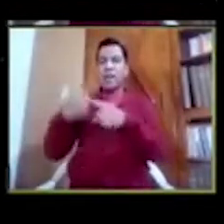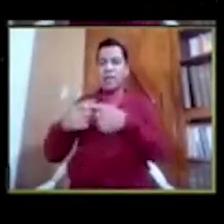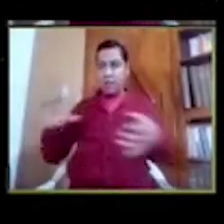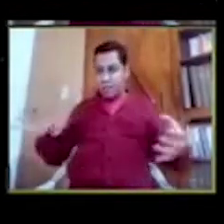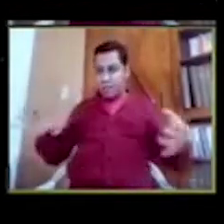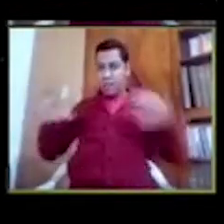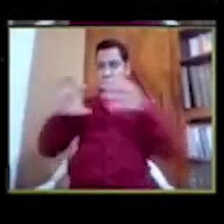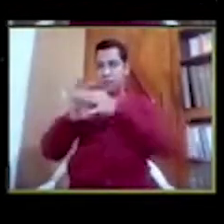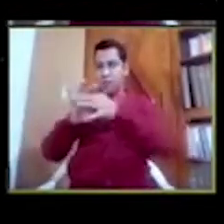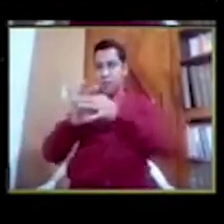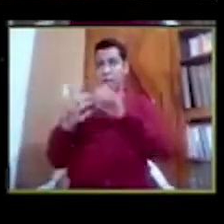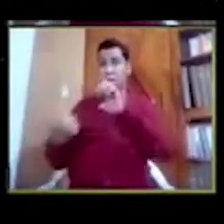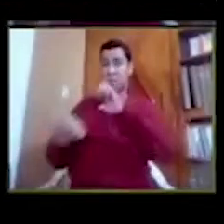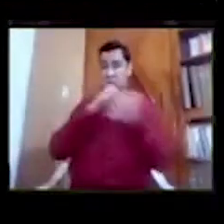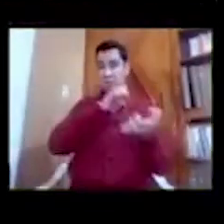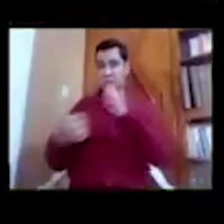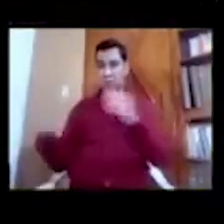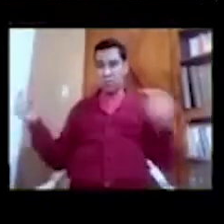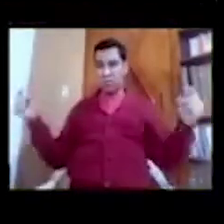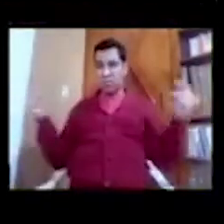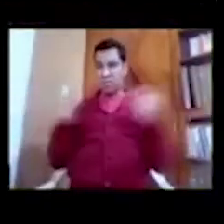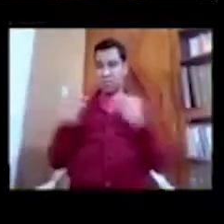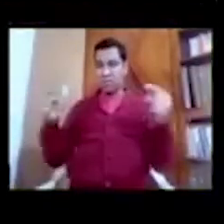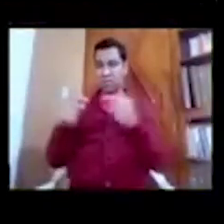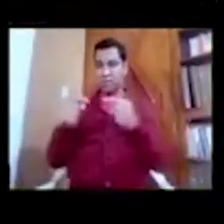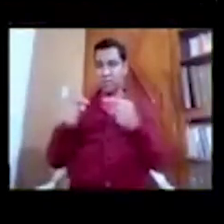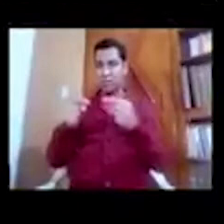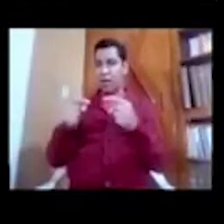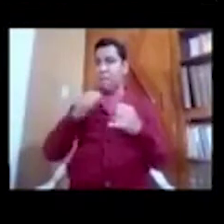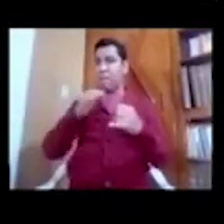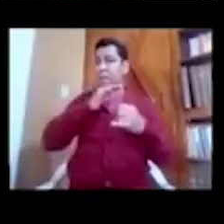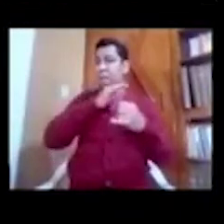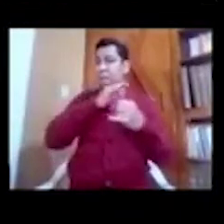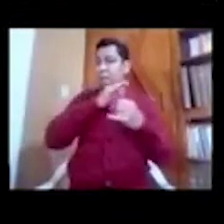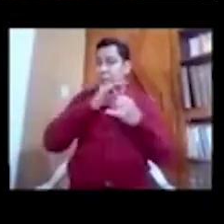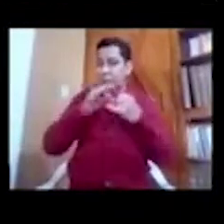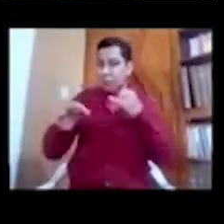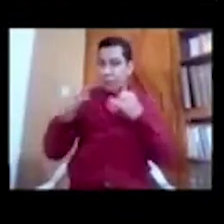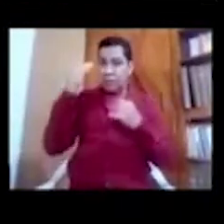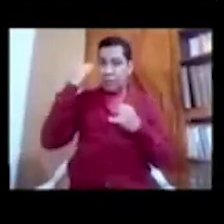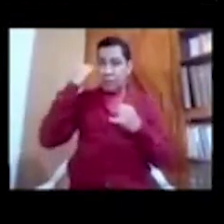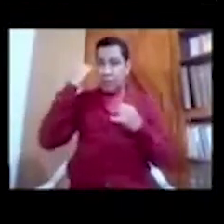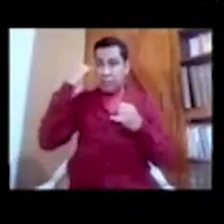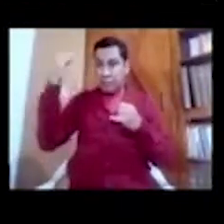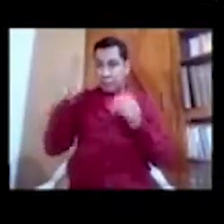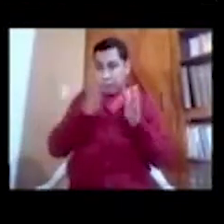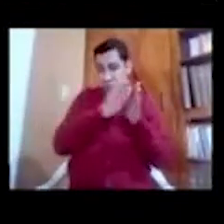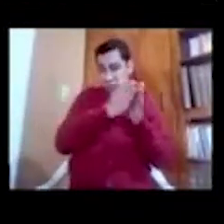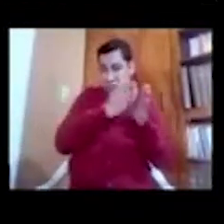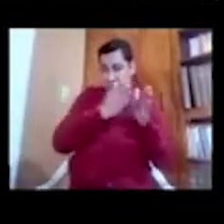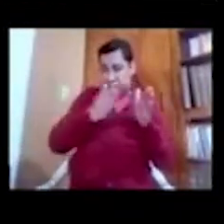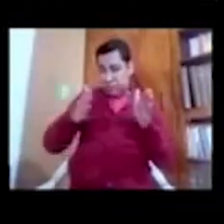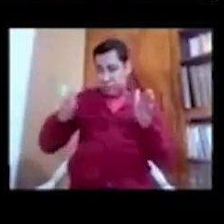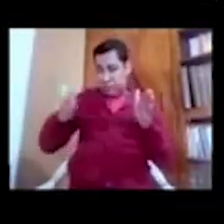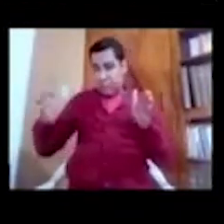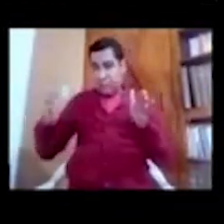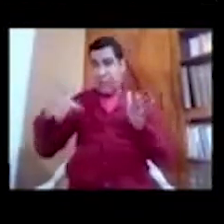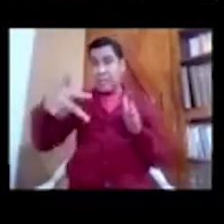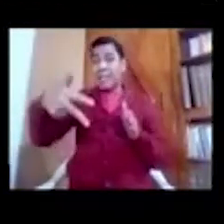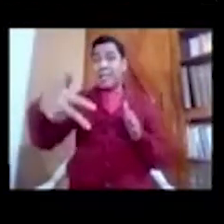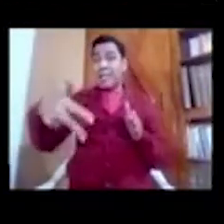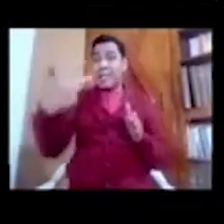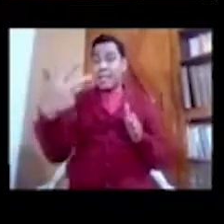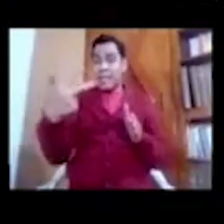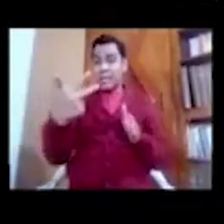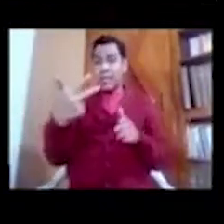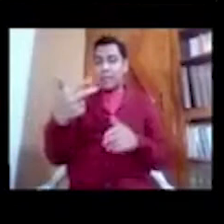los rivales fue cargándose hasta el final, hasta el punto del 13 de agosto, pero lo que es